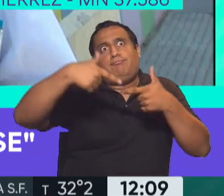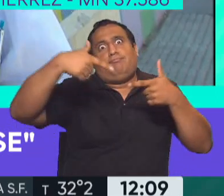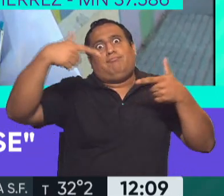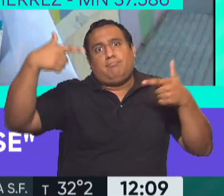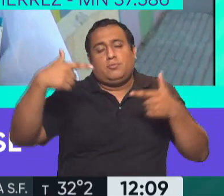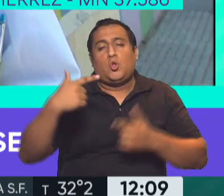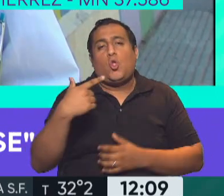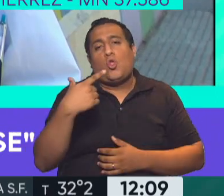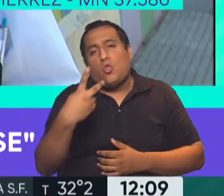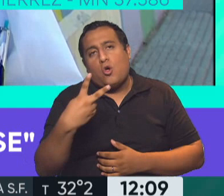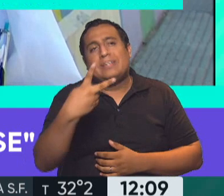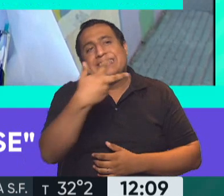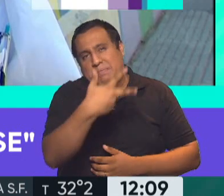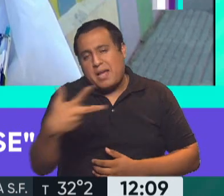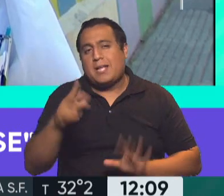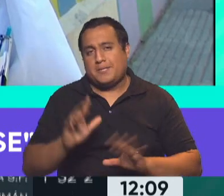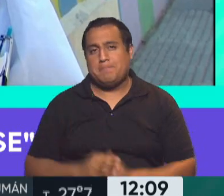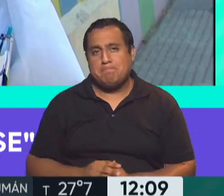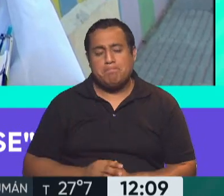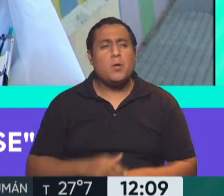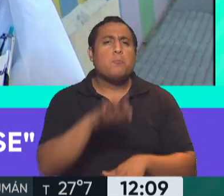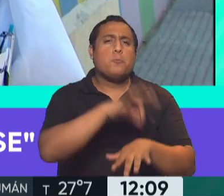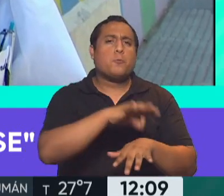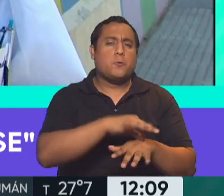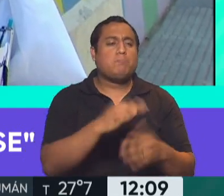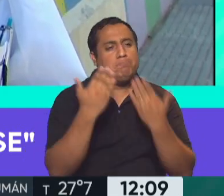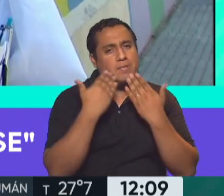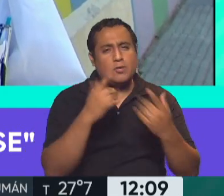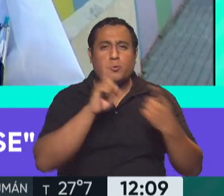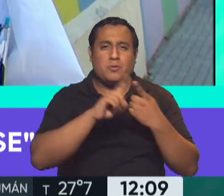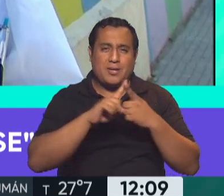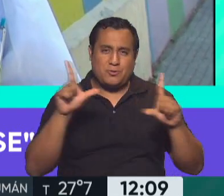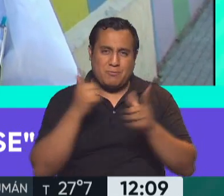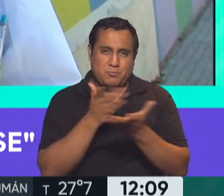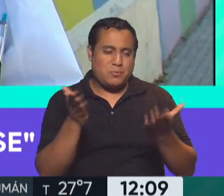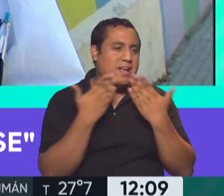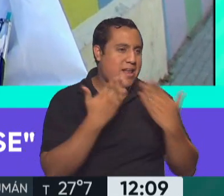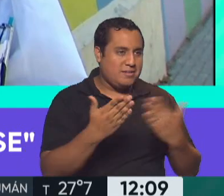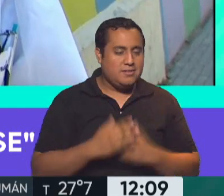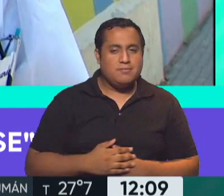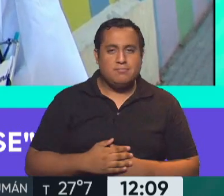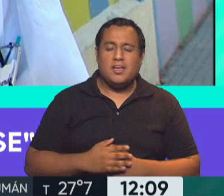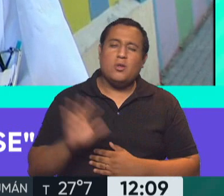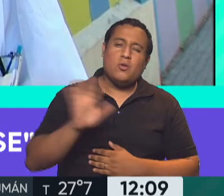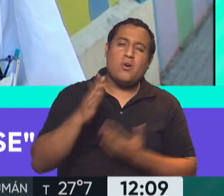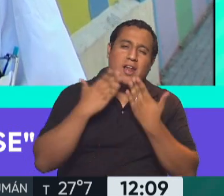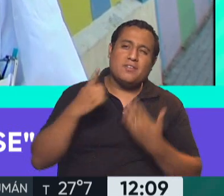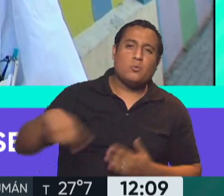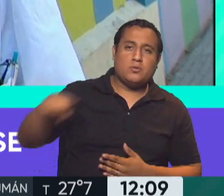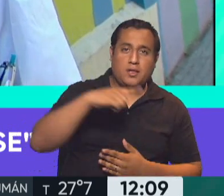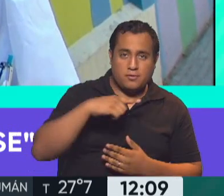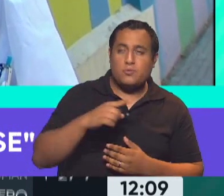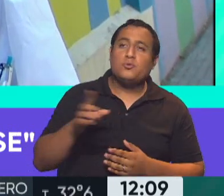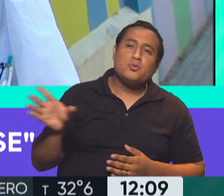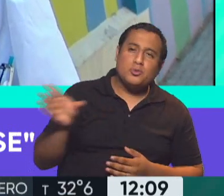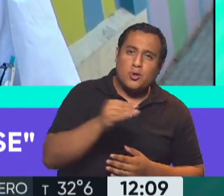3 semanas. Doctor, le agradecemos muchísimo este contacto con la televisión pública. No, muchas gracias a ustedes y que pasen